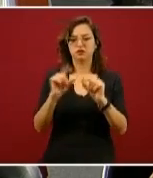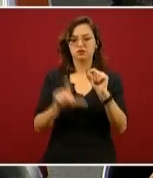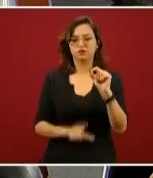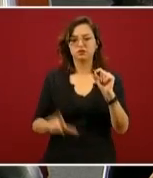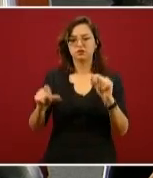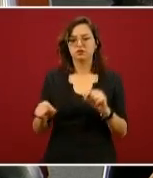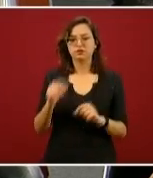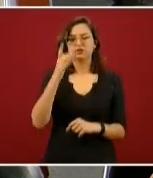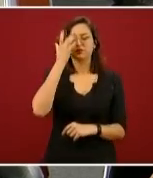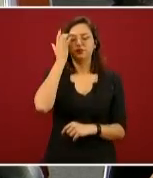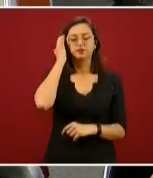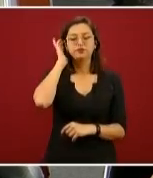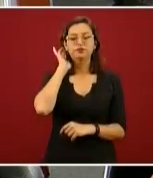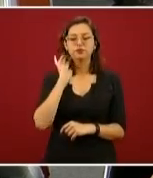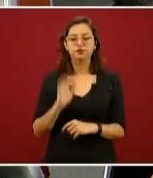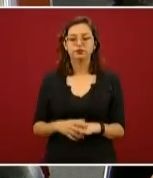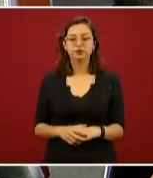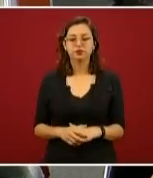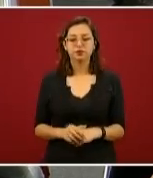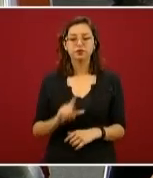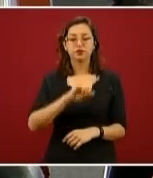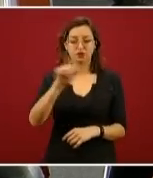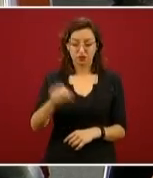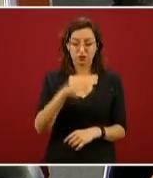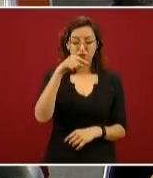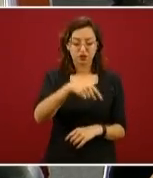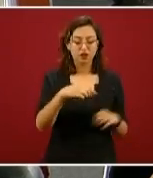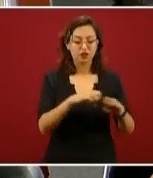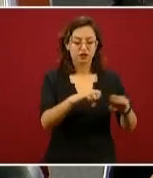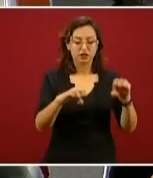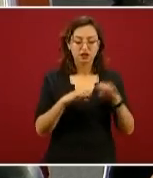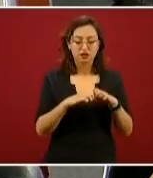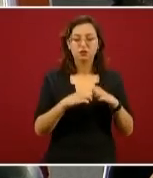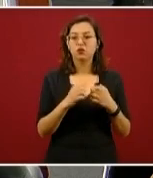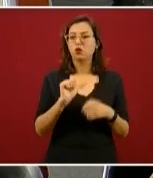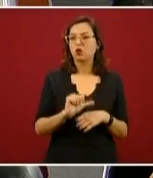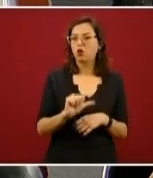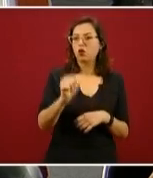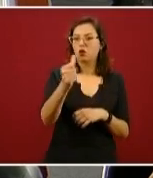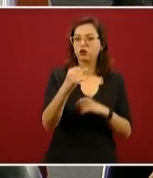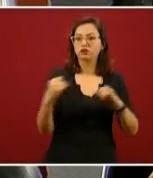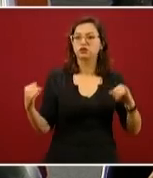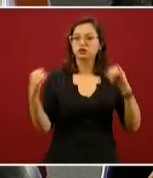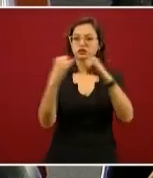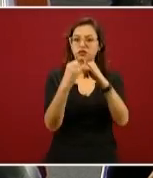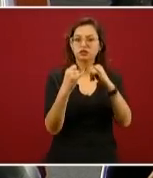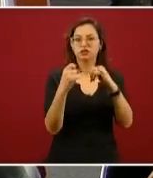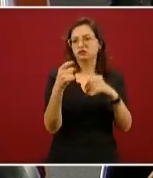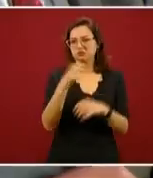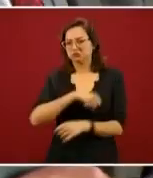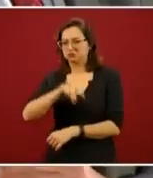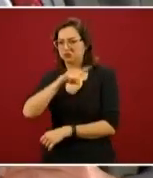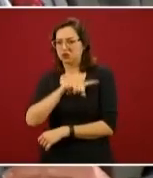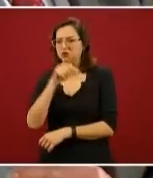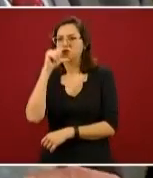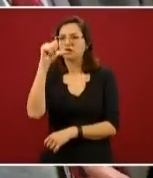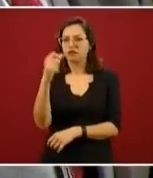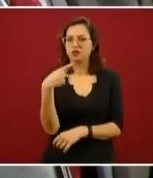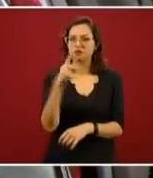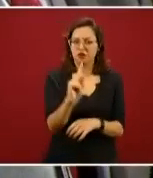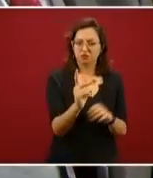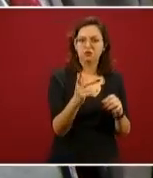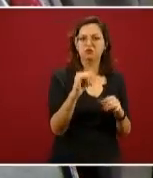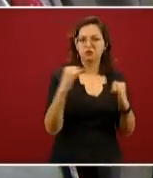ello, este grupo se vinculó también con las múltiples instituciones fuera del sector salud, que nos permitieron una visión